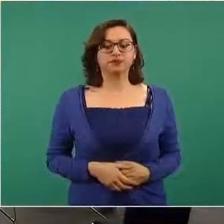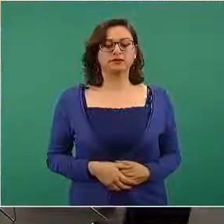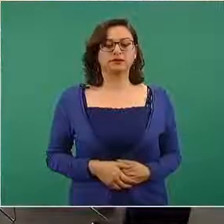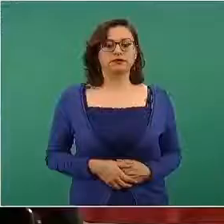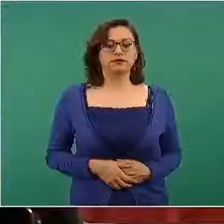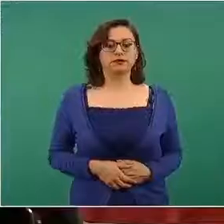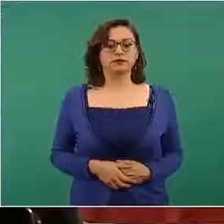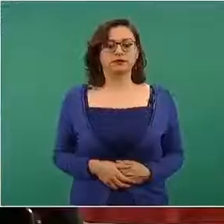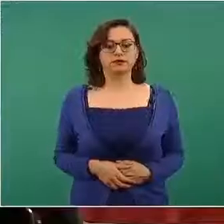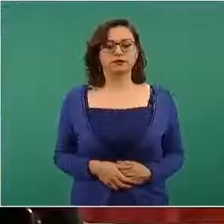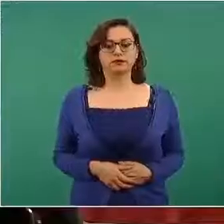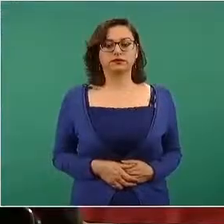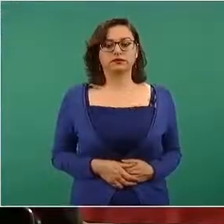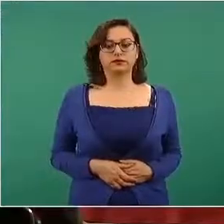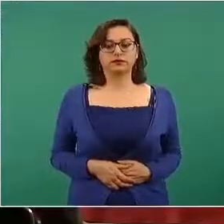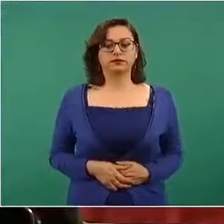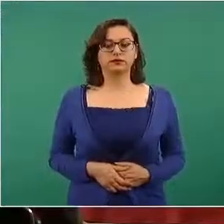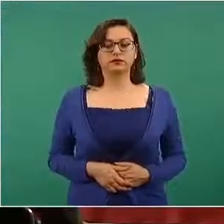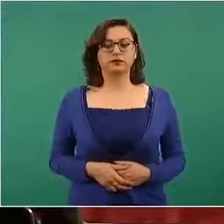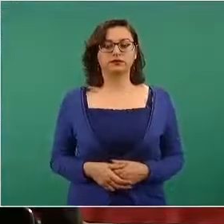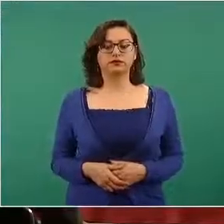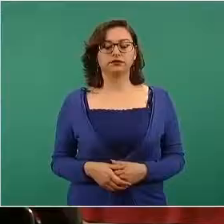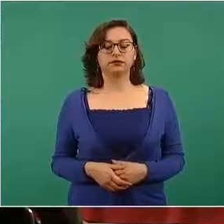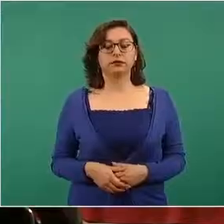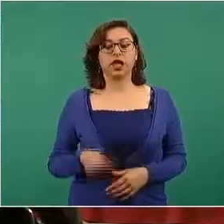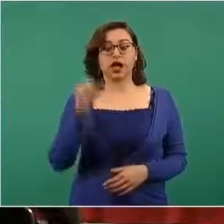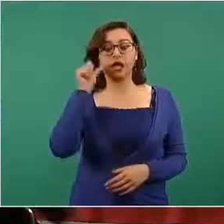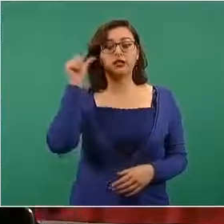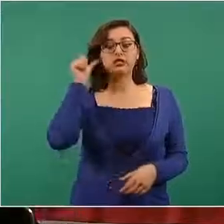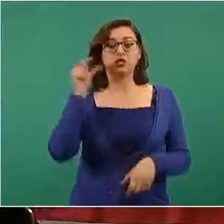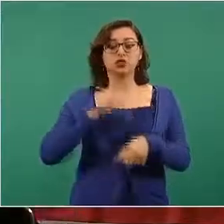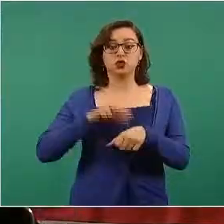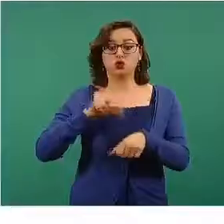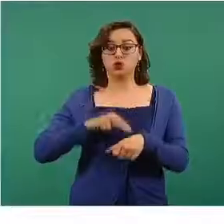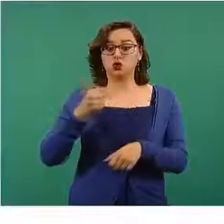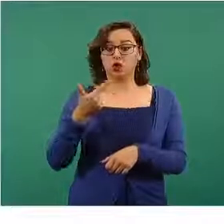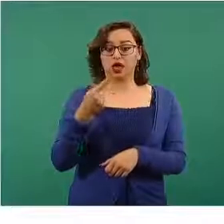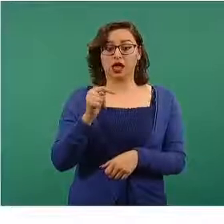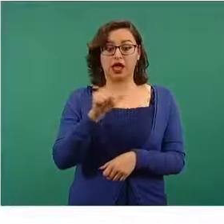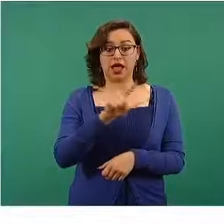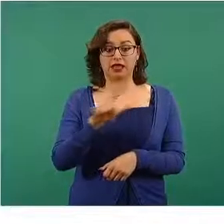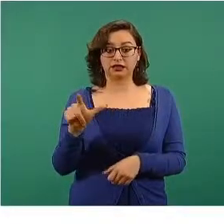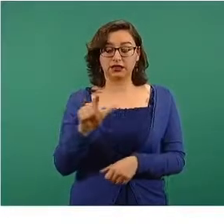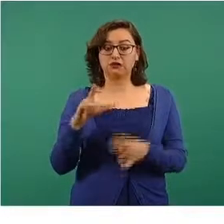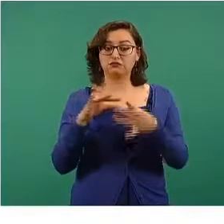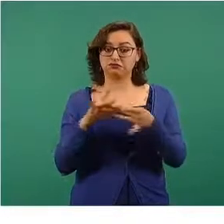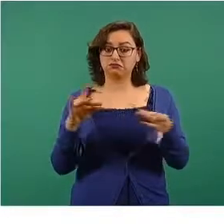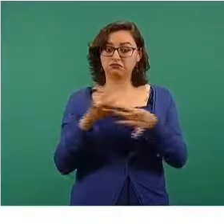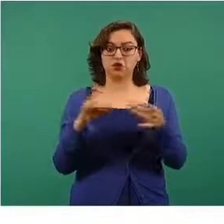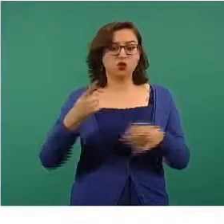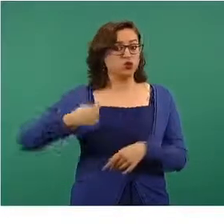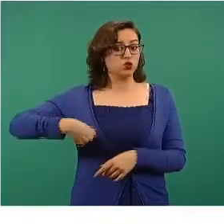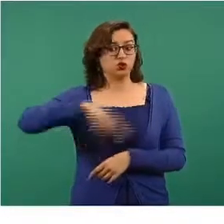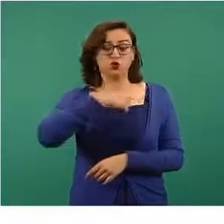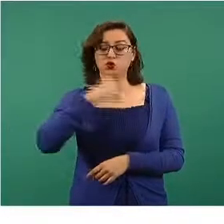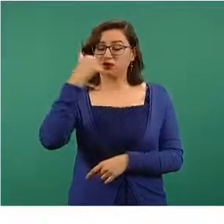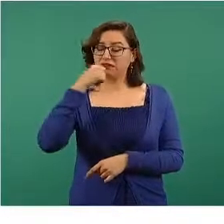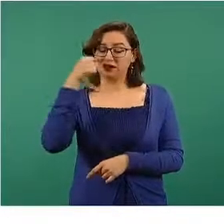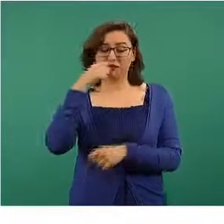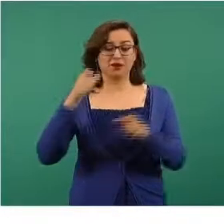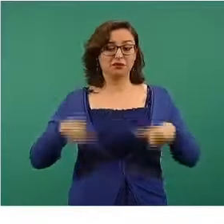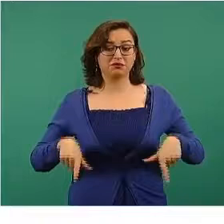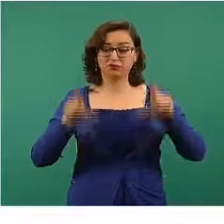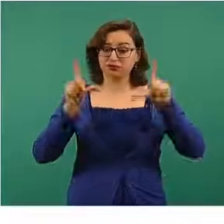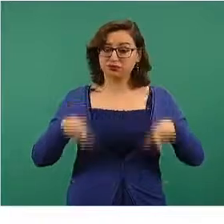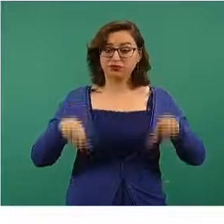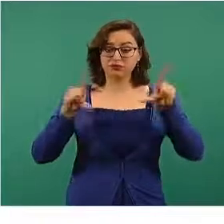Ahora, como lo mostró ayer el doctor López-Gatell, esto es un análisis que hemos estado publicando periódicamente. Al día, el último que